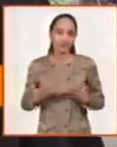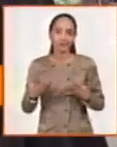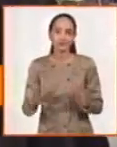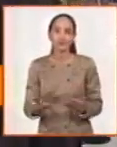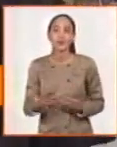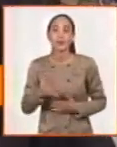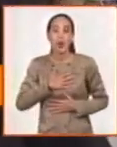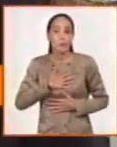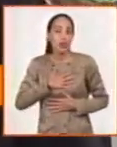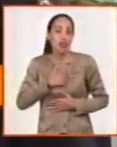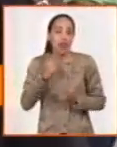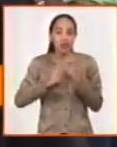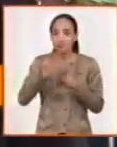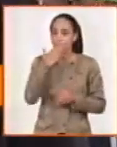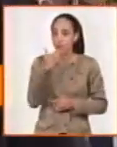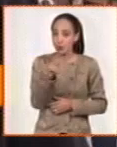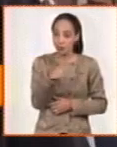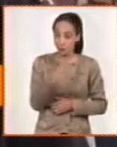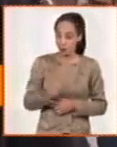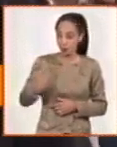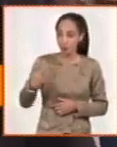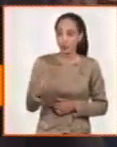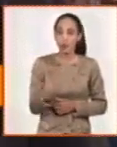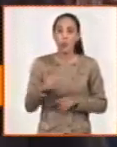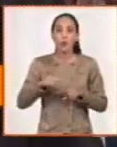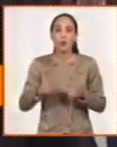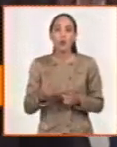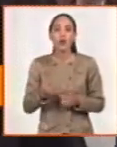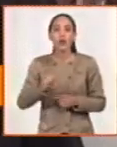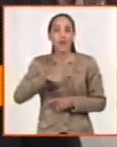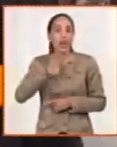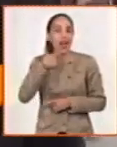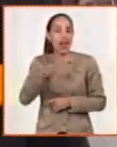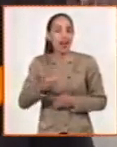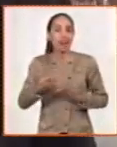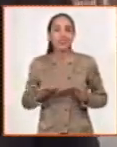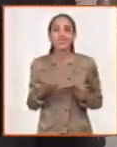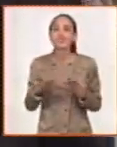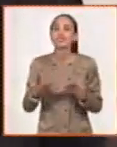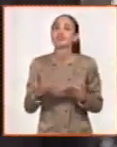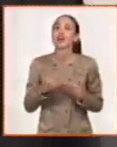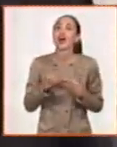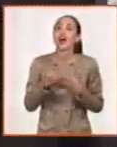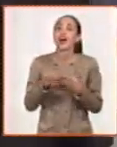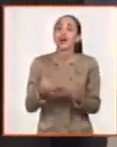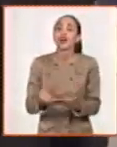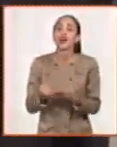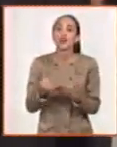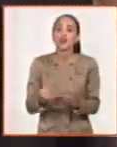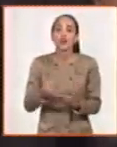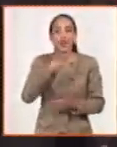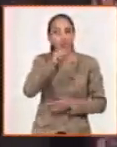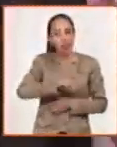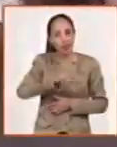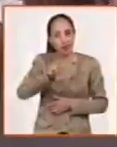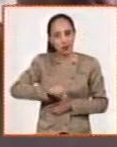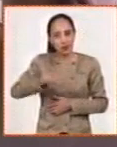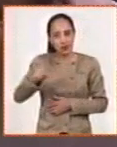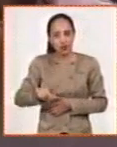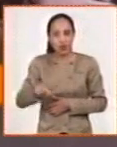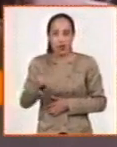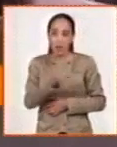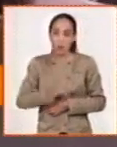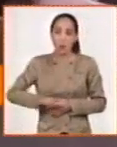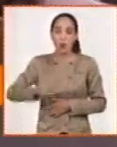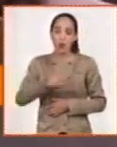poder estar aquí, poder brindar un poco de nuestro arte, de nuestra ayuda para la, para las personas que la están pasando mal. Pero bueno,